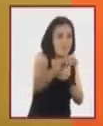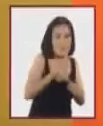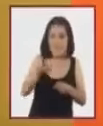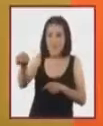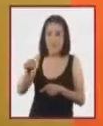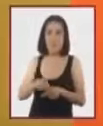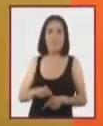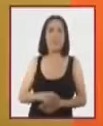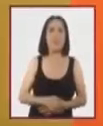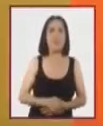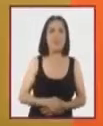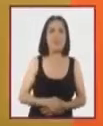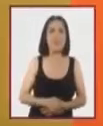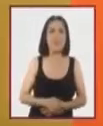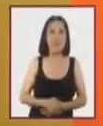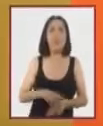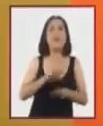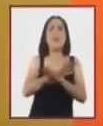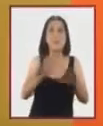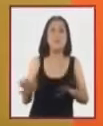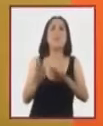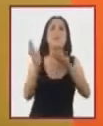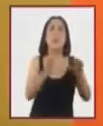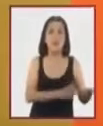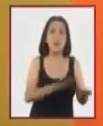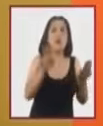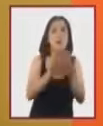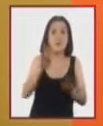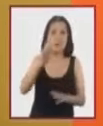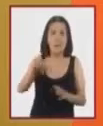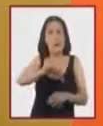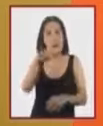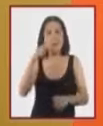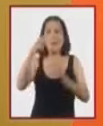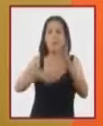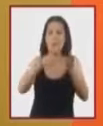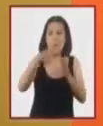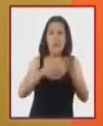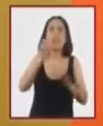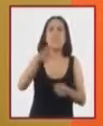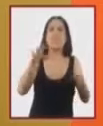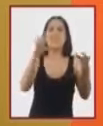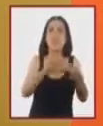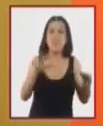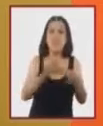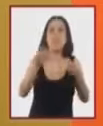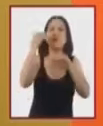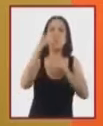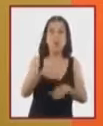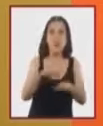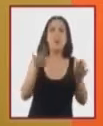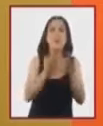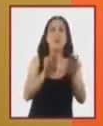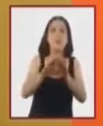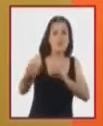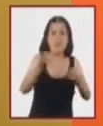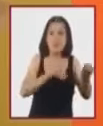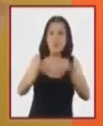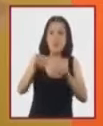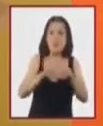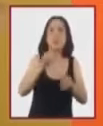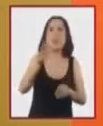fijas. Ahora, profesor, vayamos a ver el siguiente video, en el que nos explicarán sobre la descripción